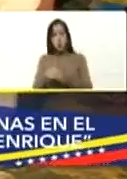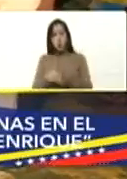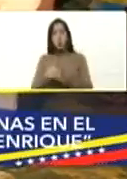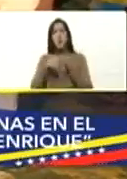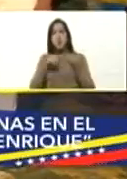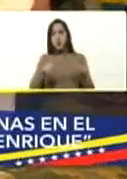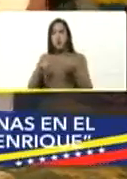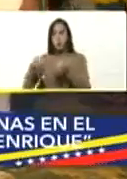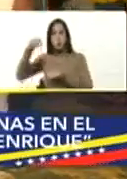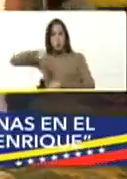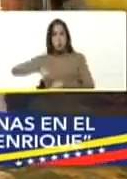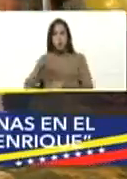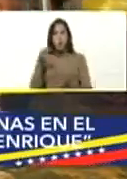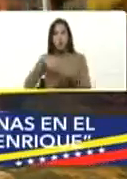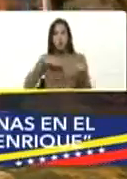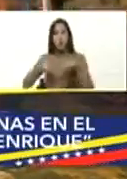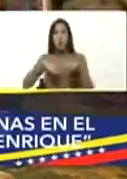en el estado.